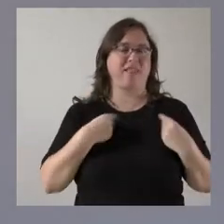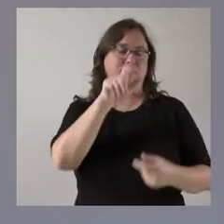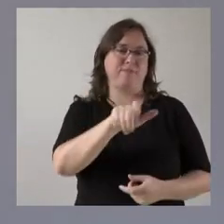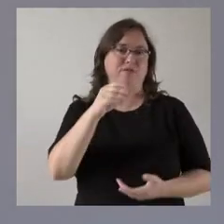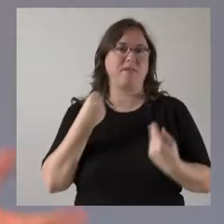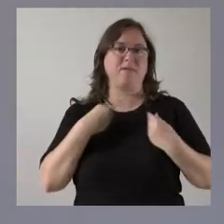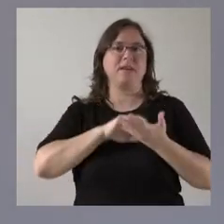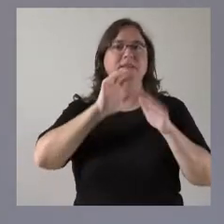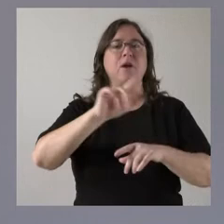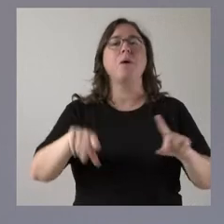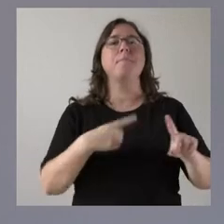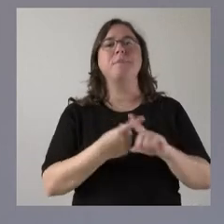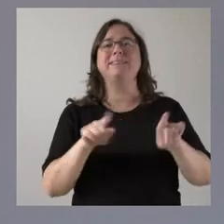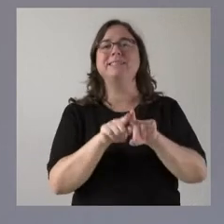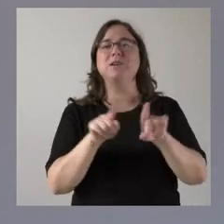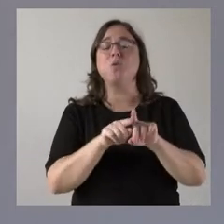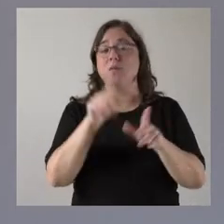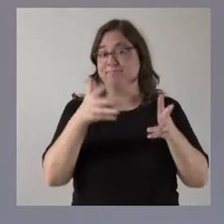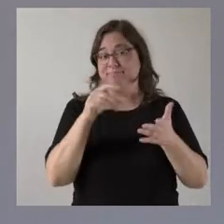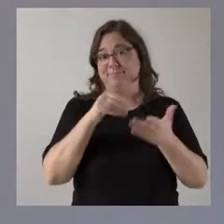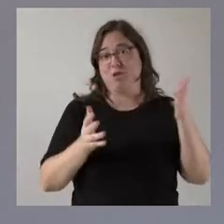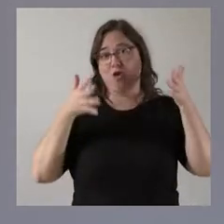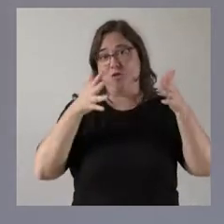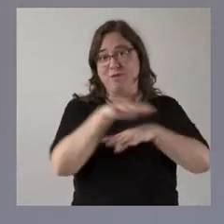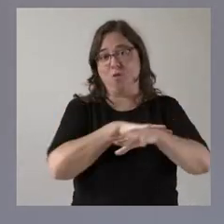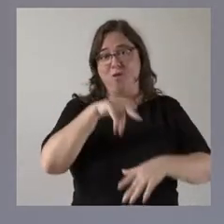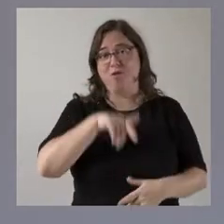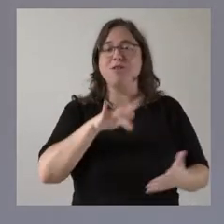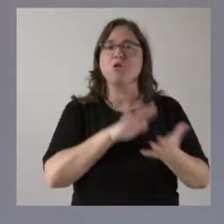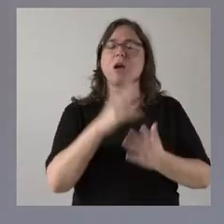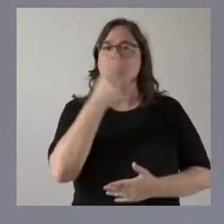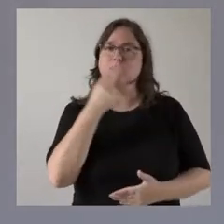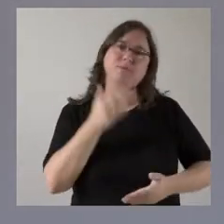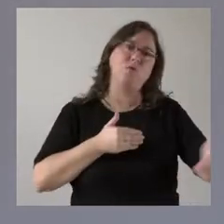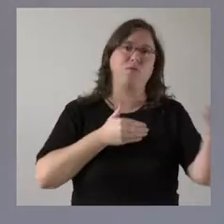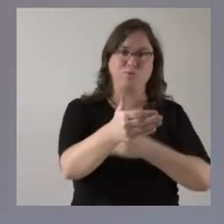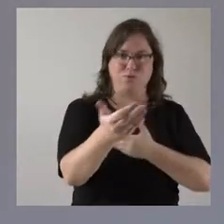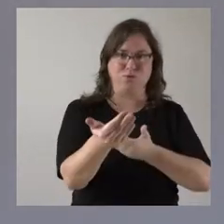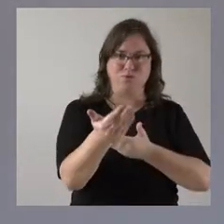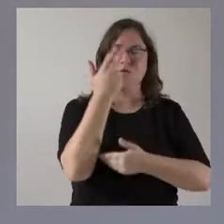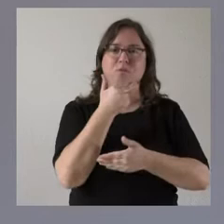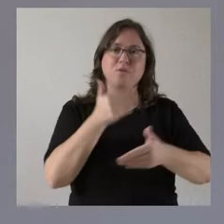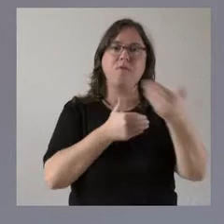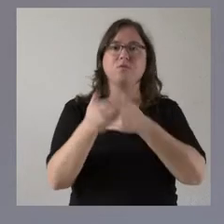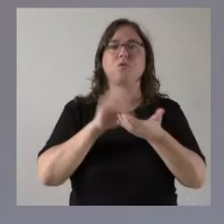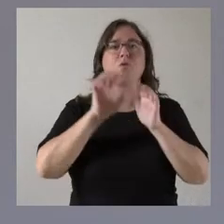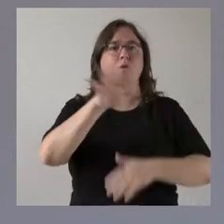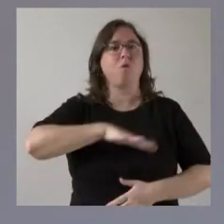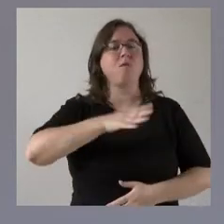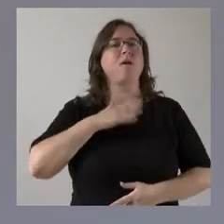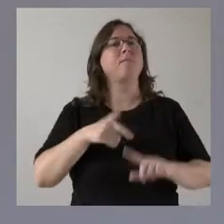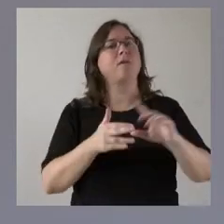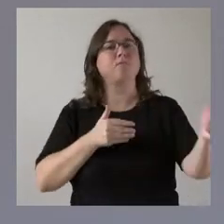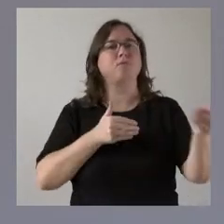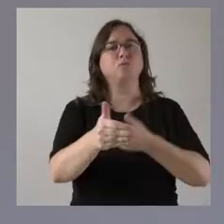león y también esta sesión del Consejo de gobierno hemos reafirmado nuestro compromiso con el futuro con el futuro de nuestra comunidad Autónoma con el